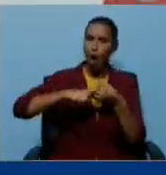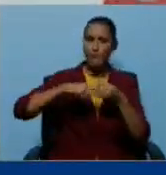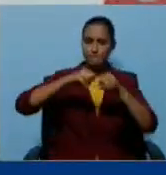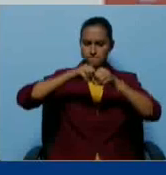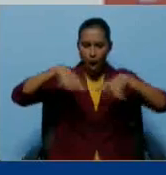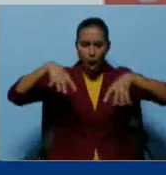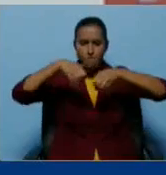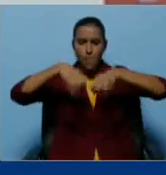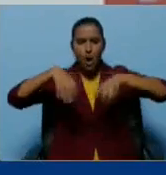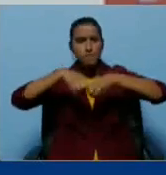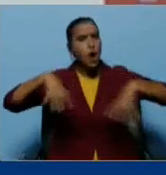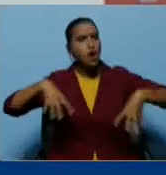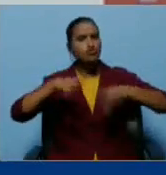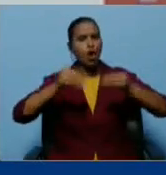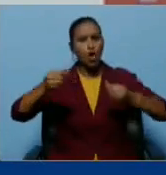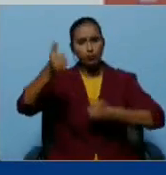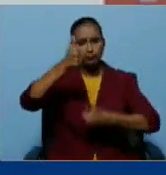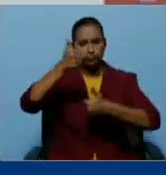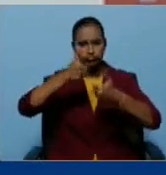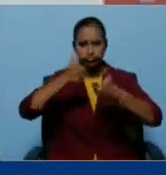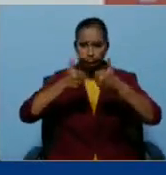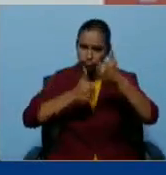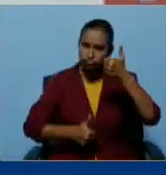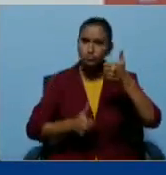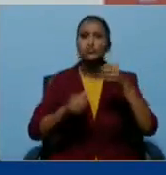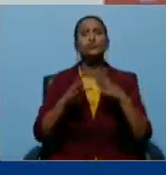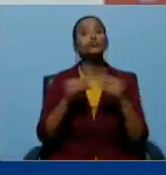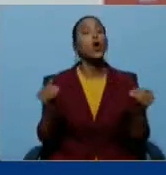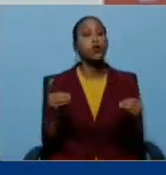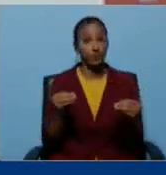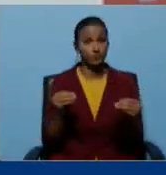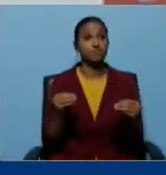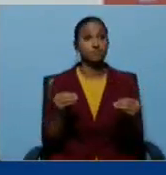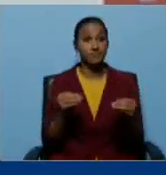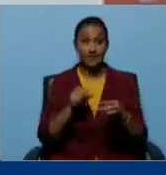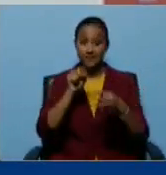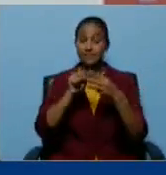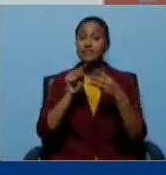compañero. Son tres anillos de fuerzas a construir.